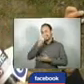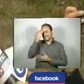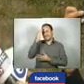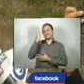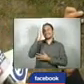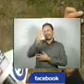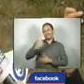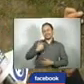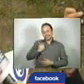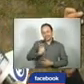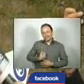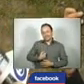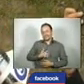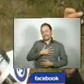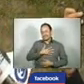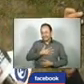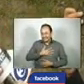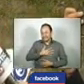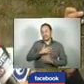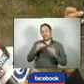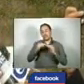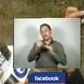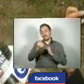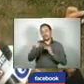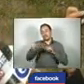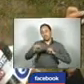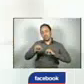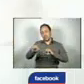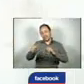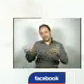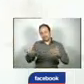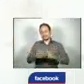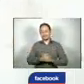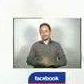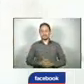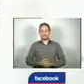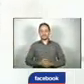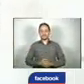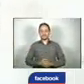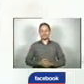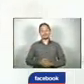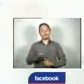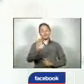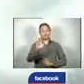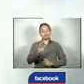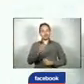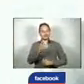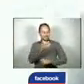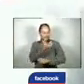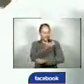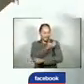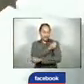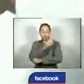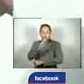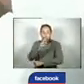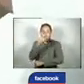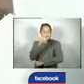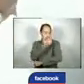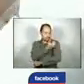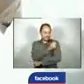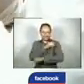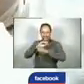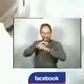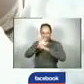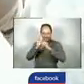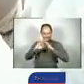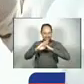sufrimiento, dolor y luto para la población salvareña. Y sobre la aplicación de una cuarta dosis de la vacuna contra el